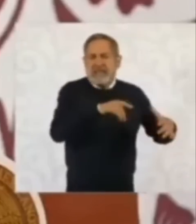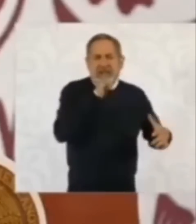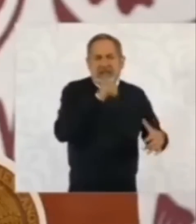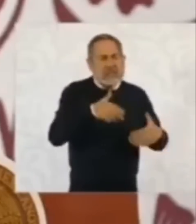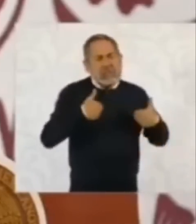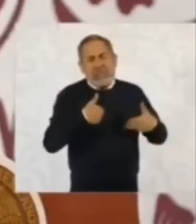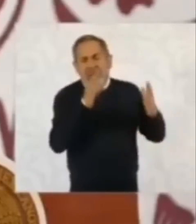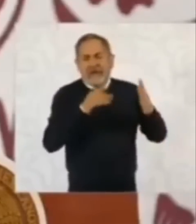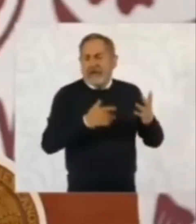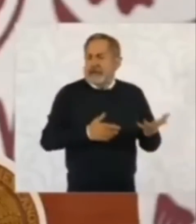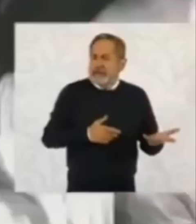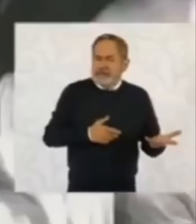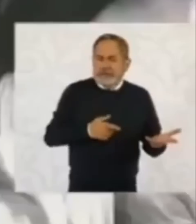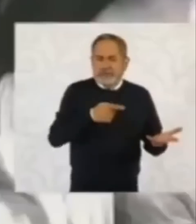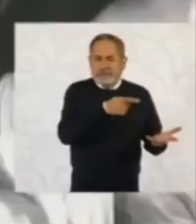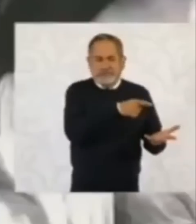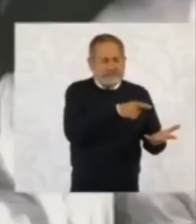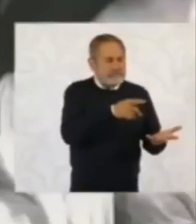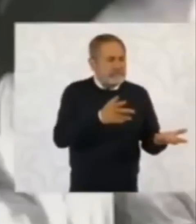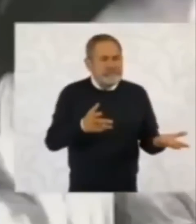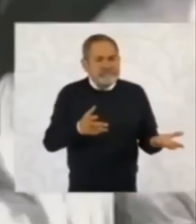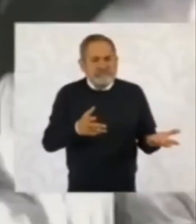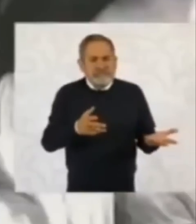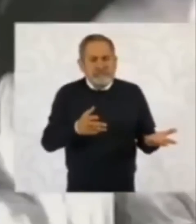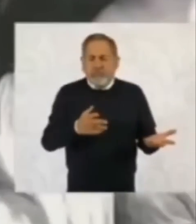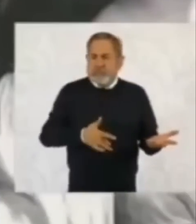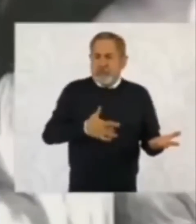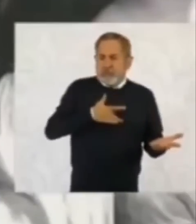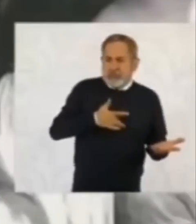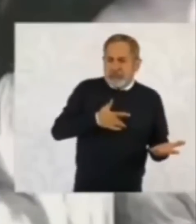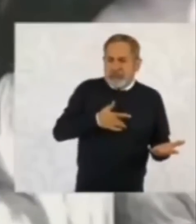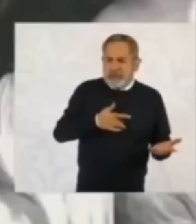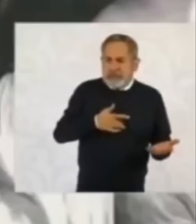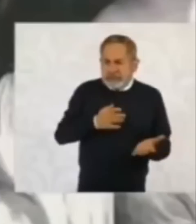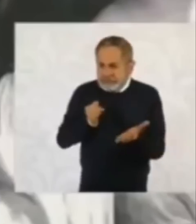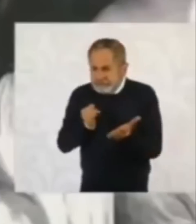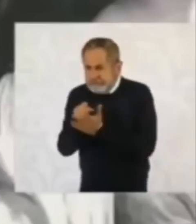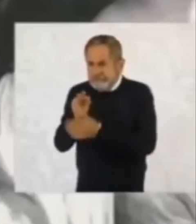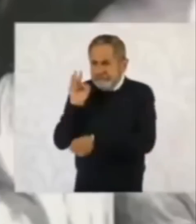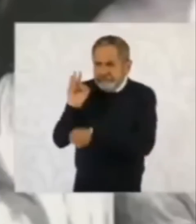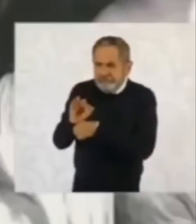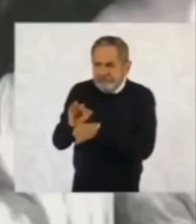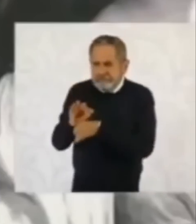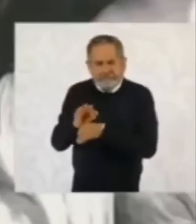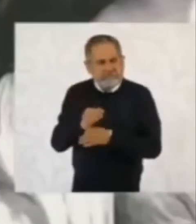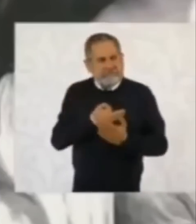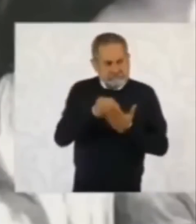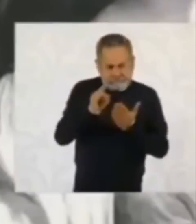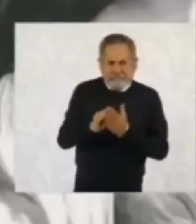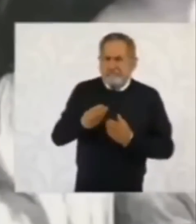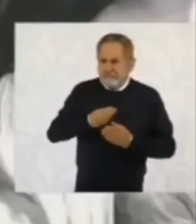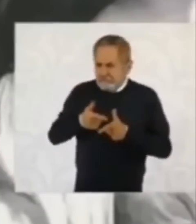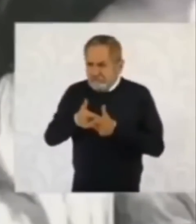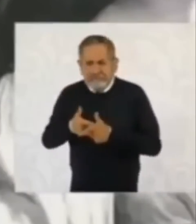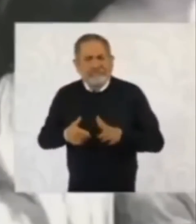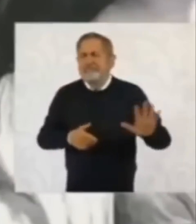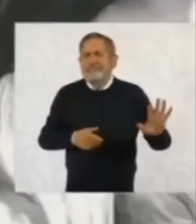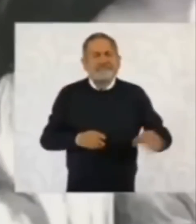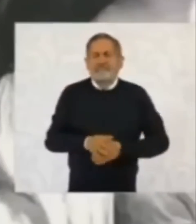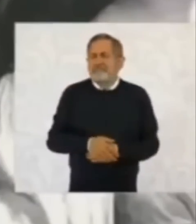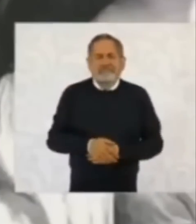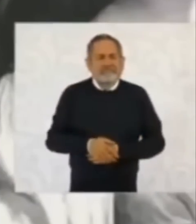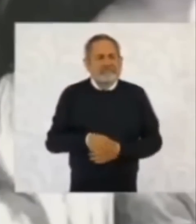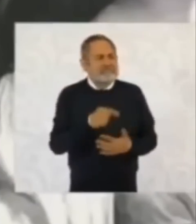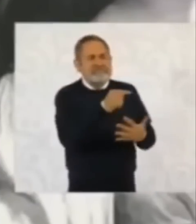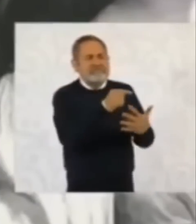de valor y decisión a la altura de las circunstancias, que nada